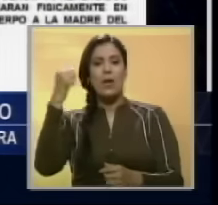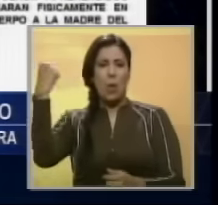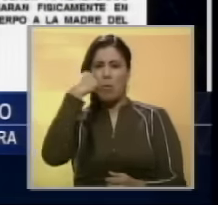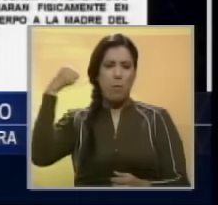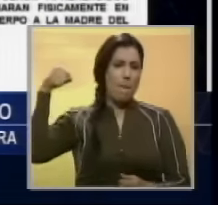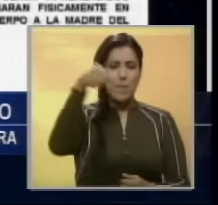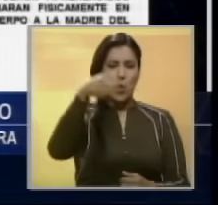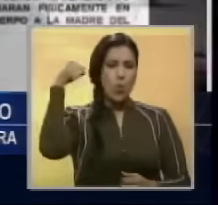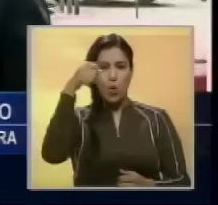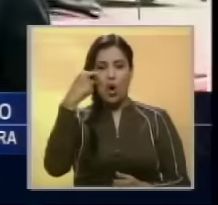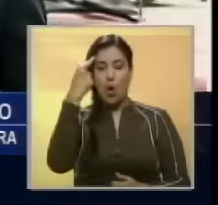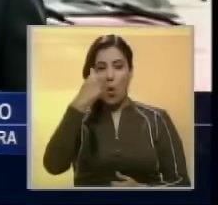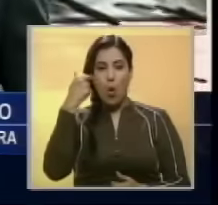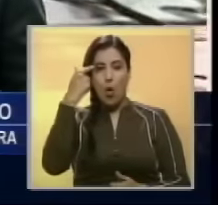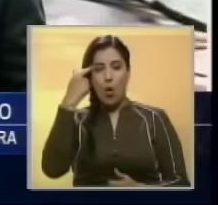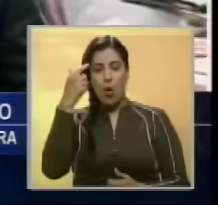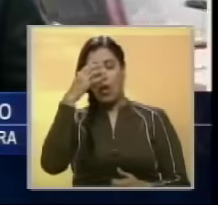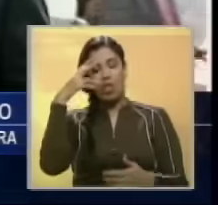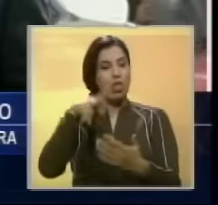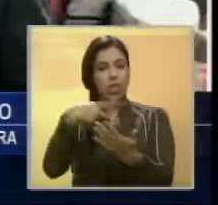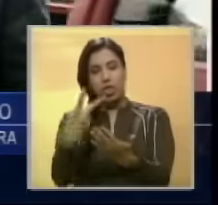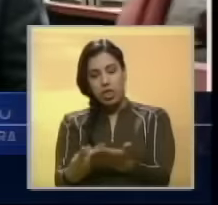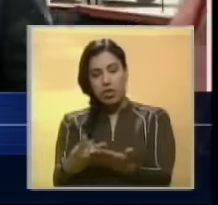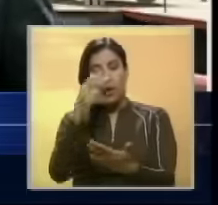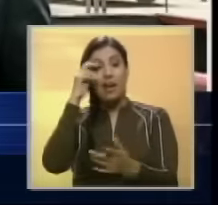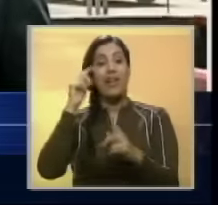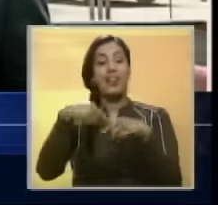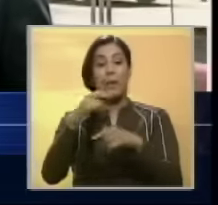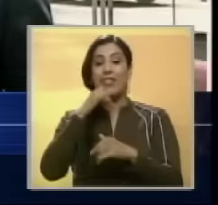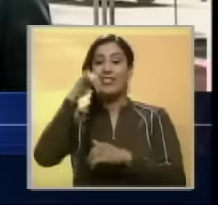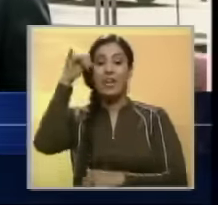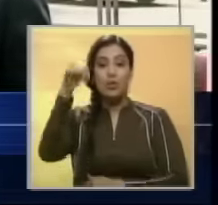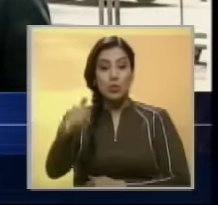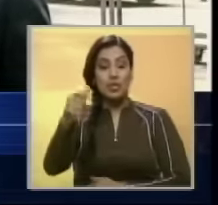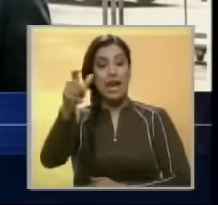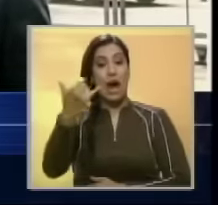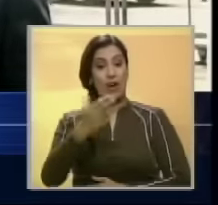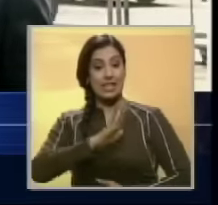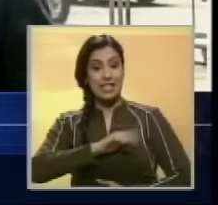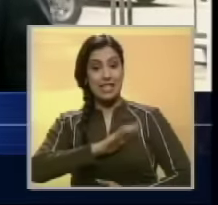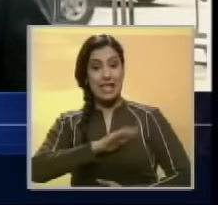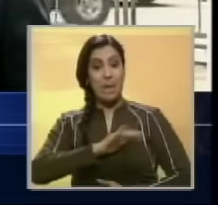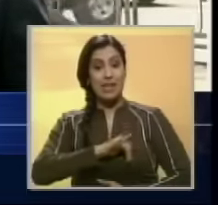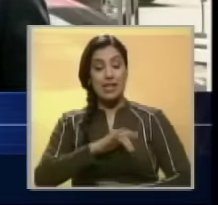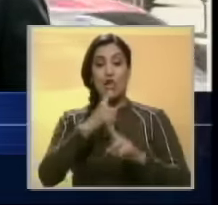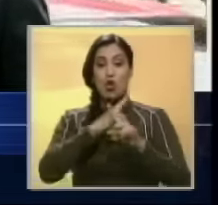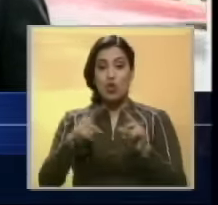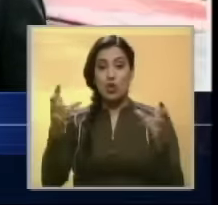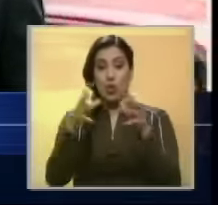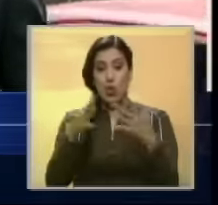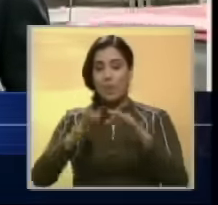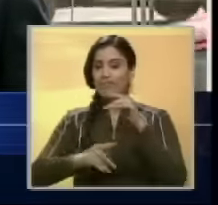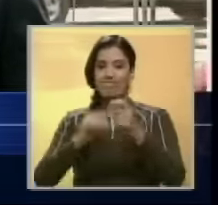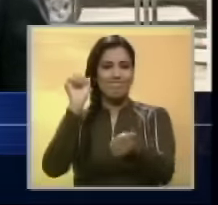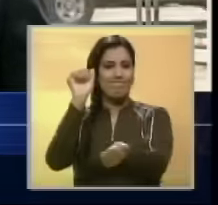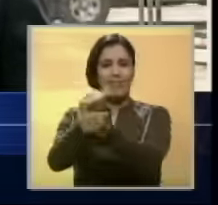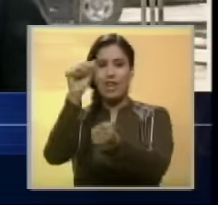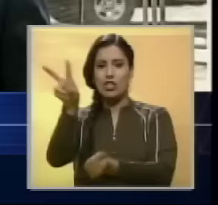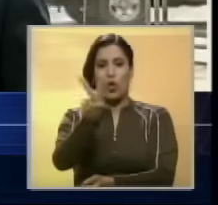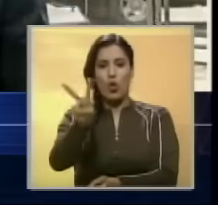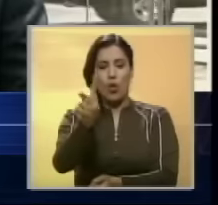puñetazo en el ojo dejándola inconsciente tras la denuncia funcionarios del cpc subdelegación las acaia procedieron a